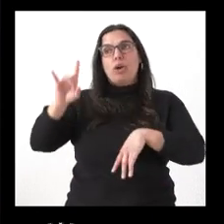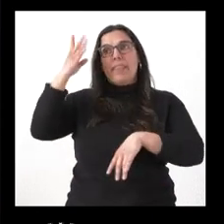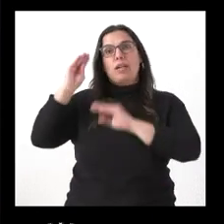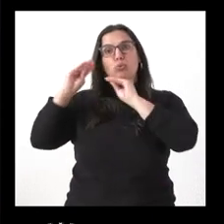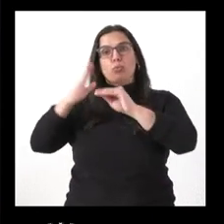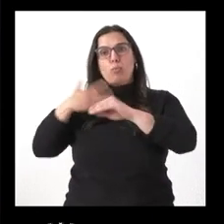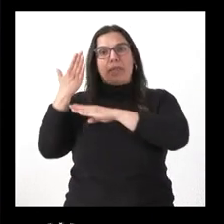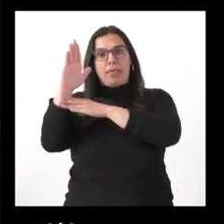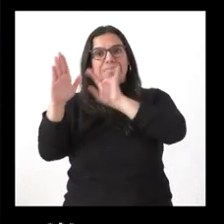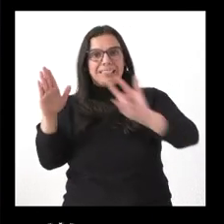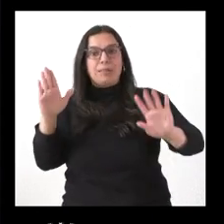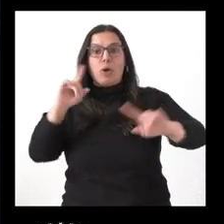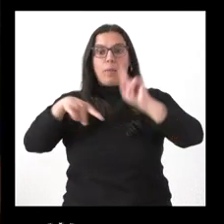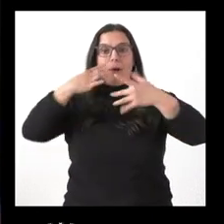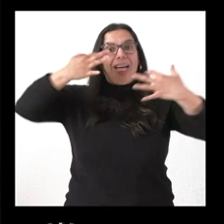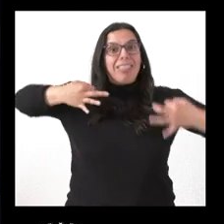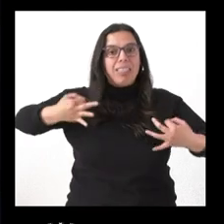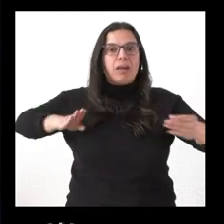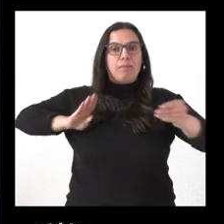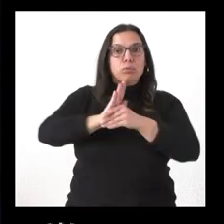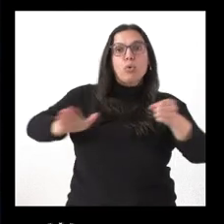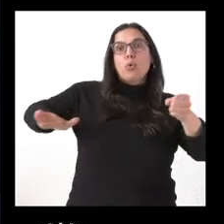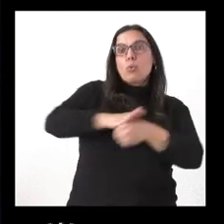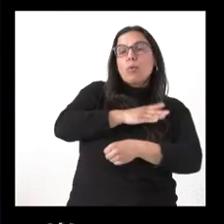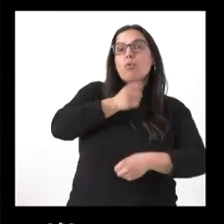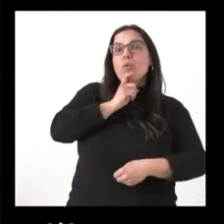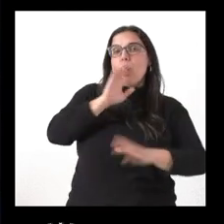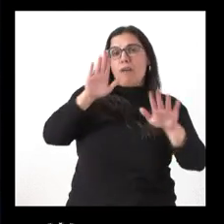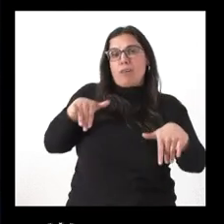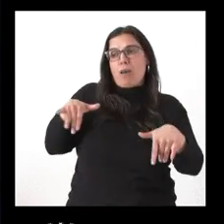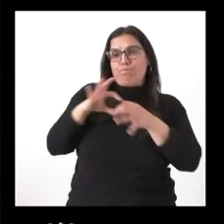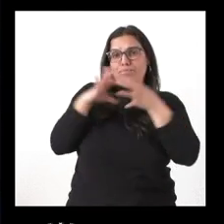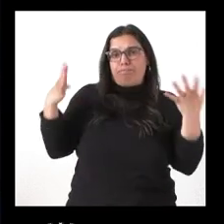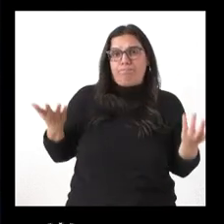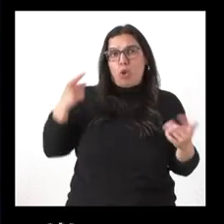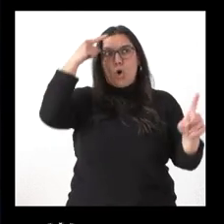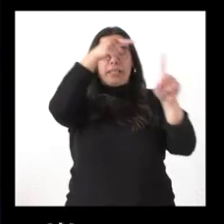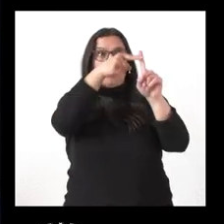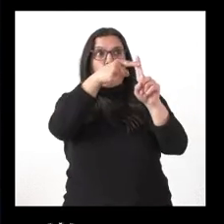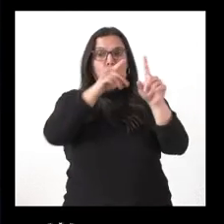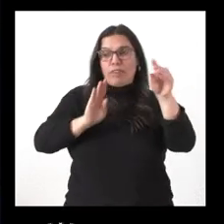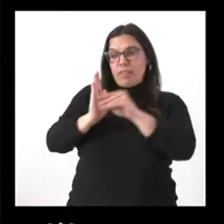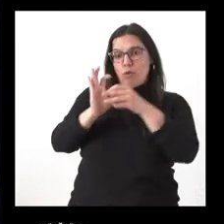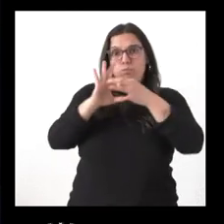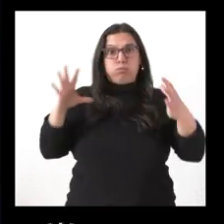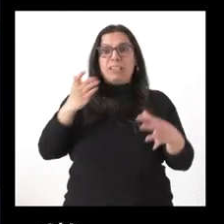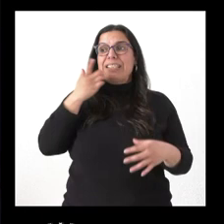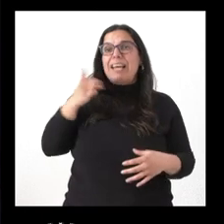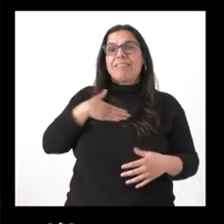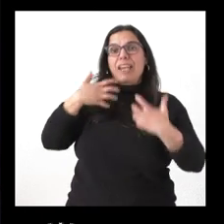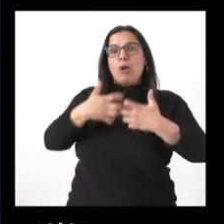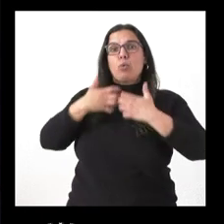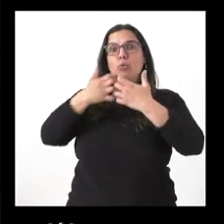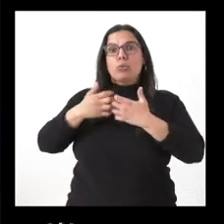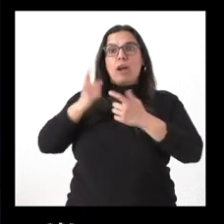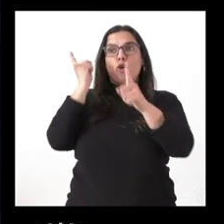y otra cosa es que a la hora de la práctica y de financiarla la financiación claramente no se corresponde con el objetivo que plantea si el objetivo es la lucha contra el cambio